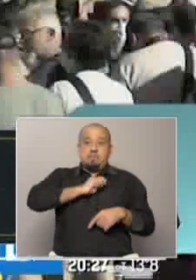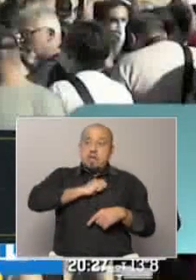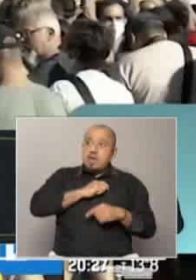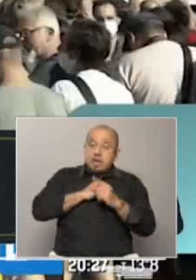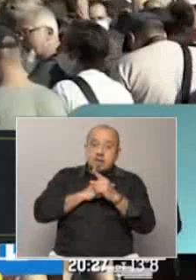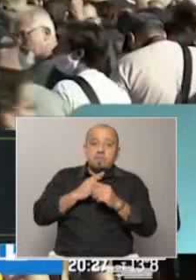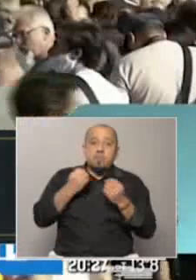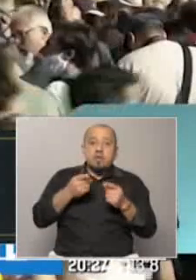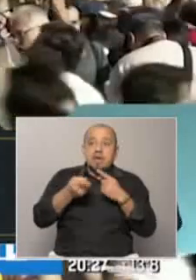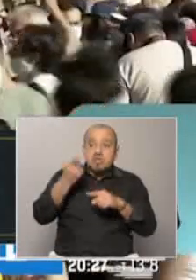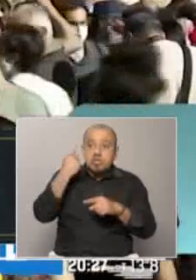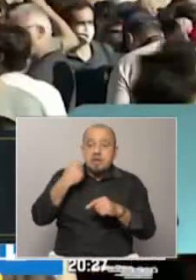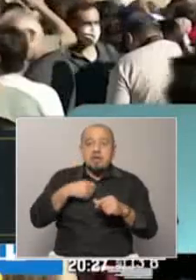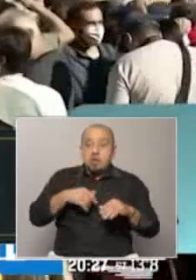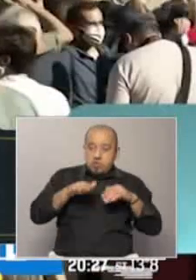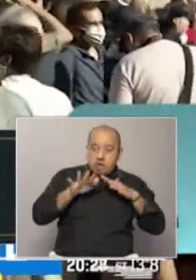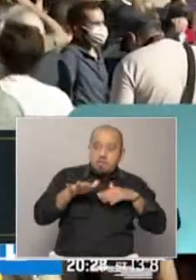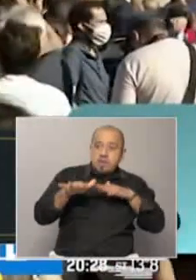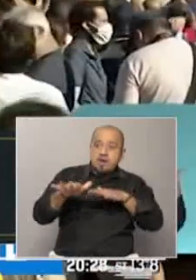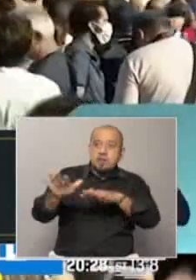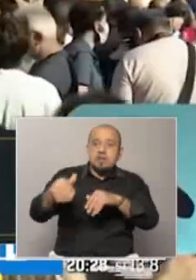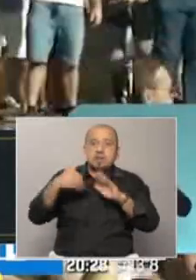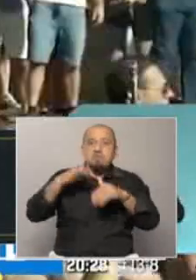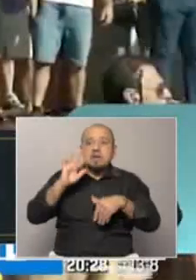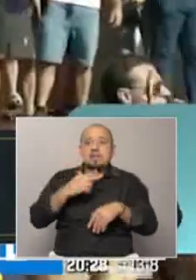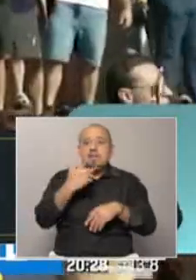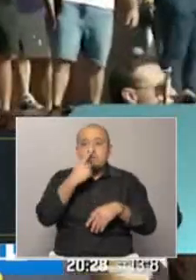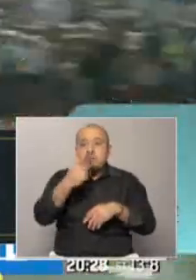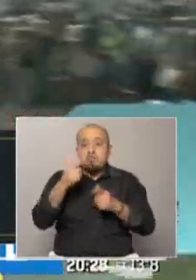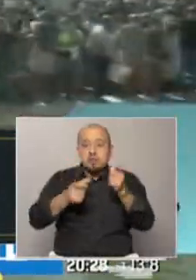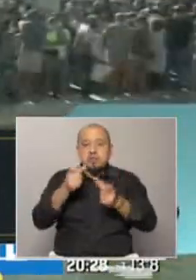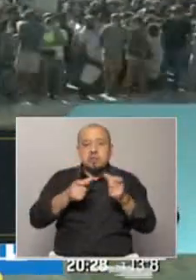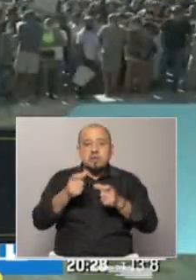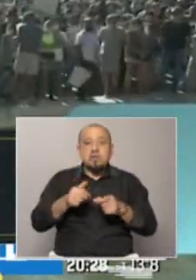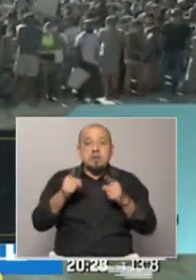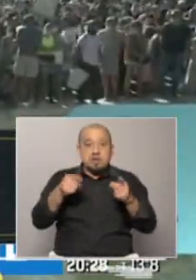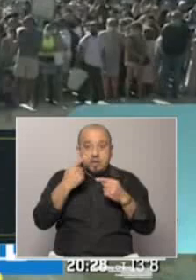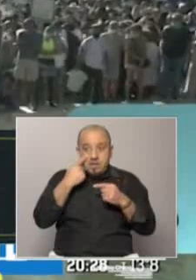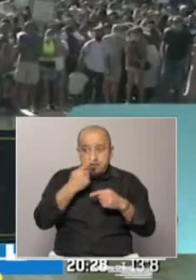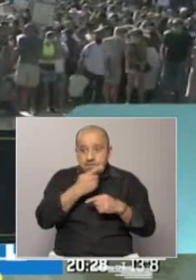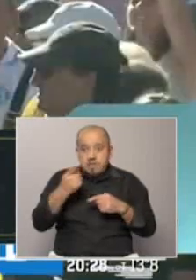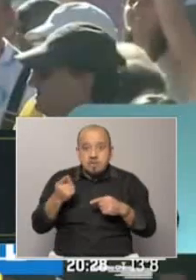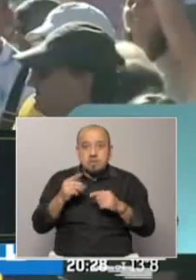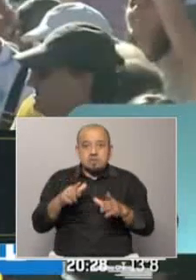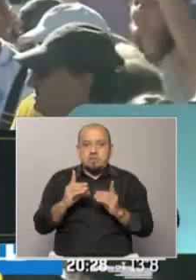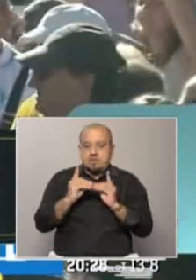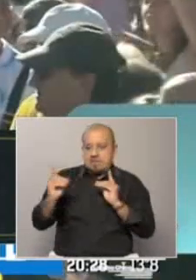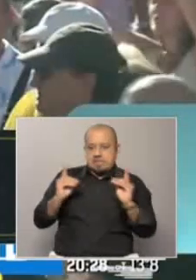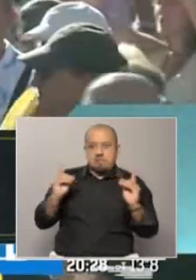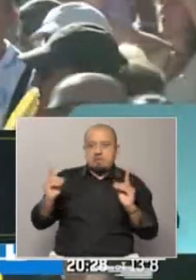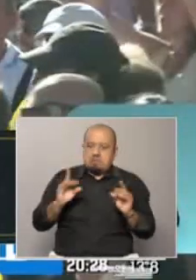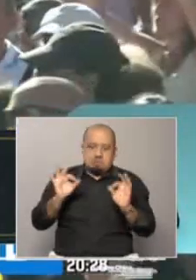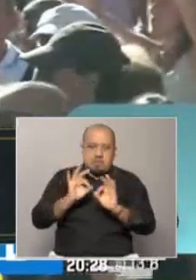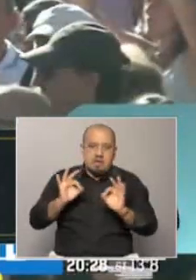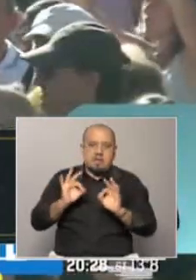España, donde en el día de ayer hubo una concentración de más de 3.000 personas, ahí claramente sin distanciamiento